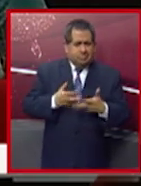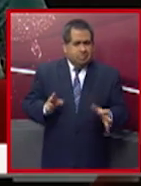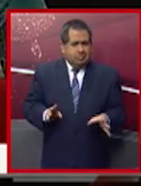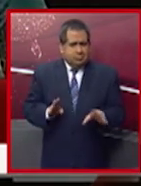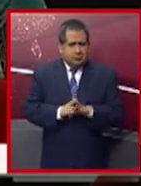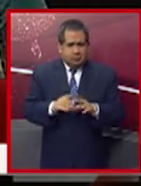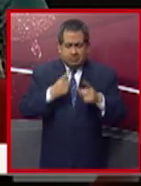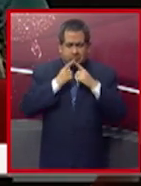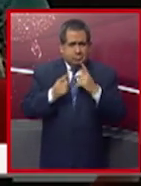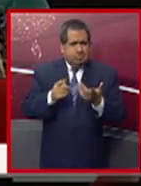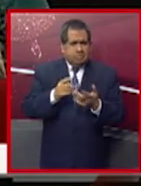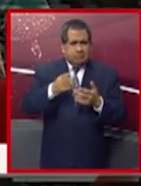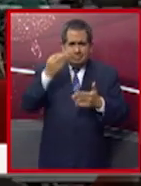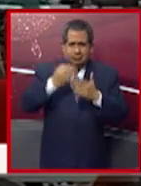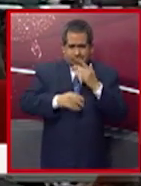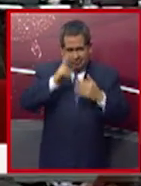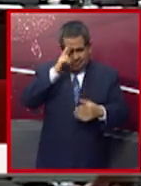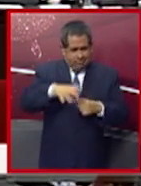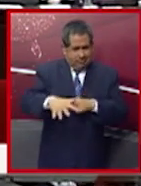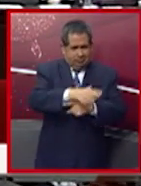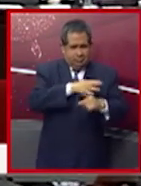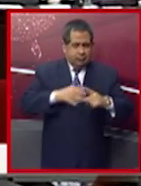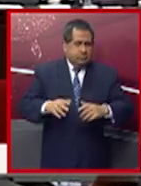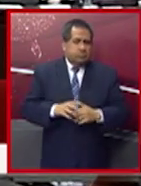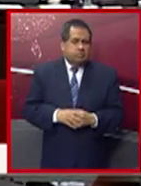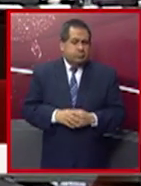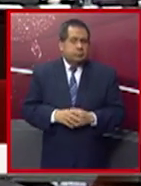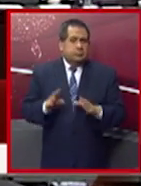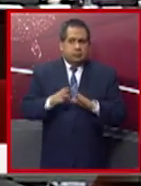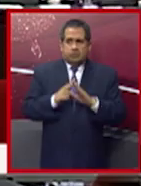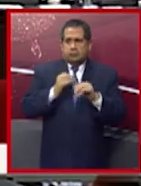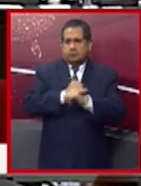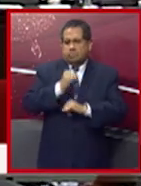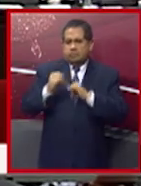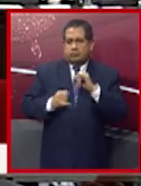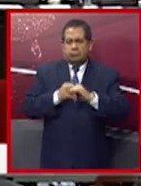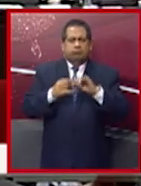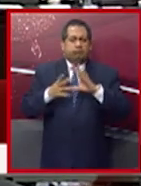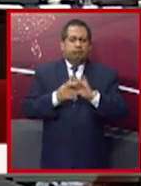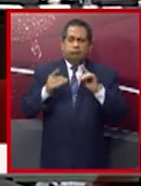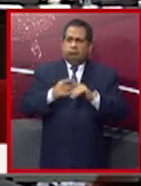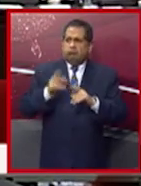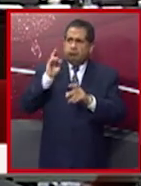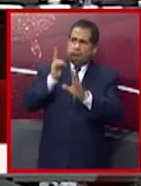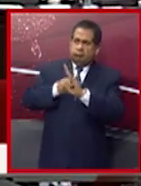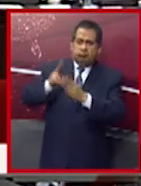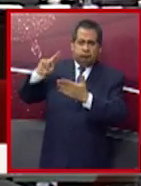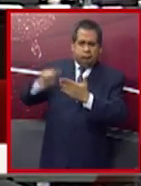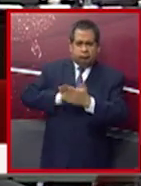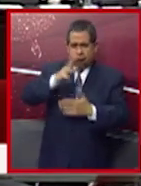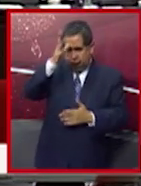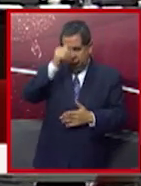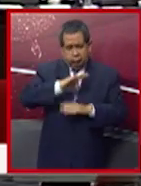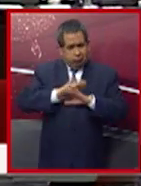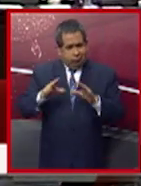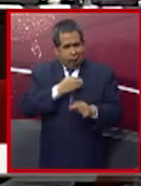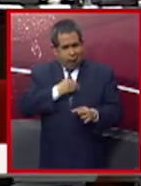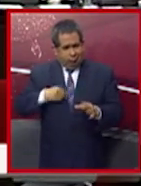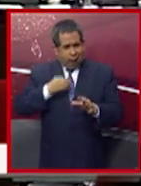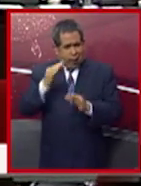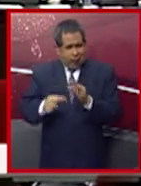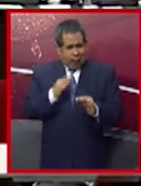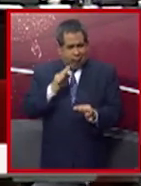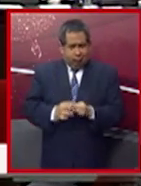la biodiversidad, siendo esto un compromiso internacional adquirido por nuestro país, mismo que se cumple a través